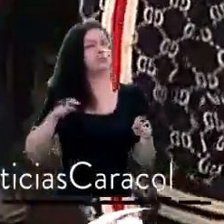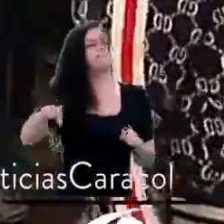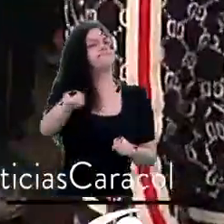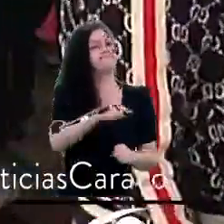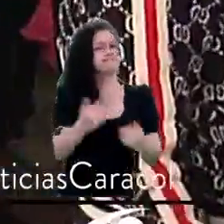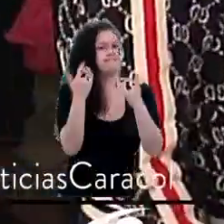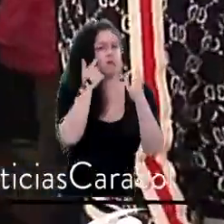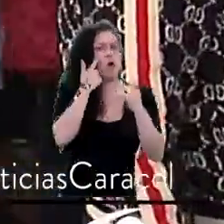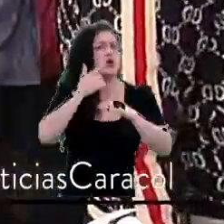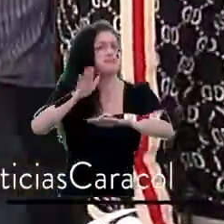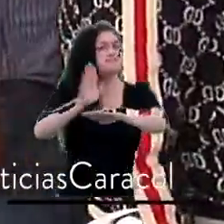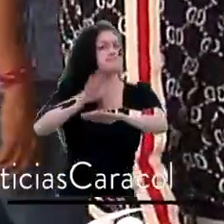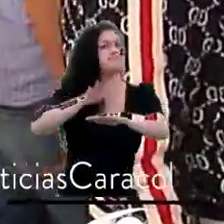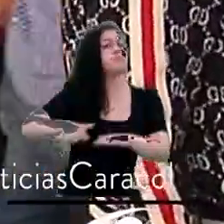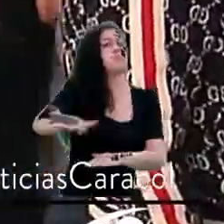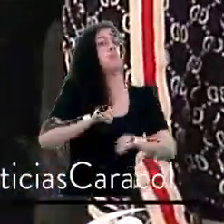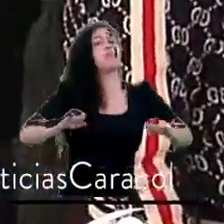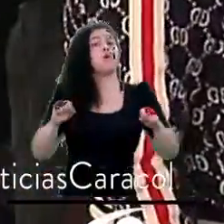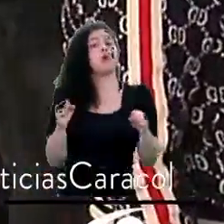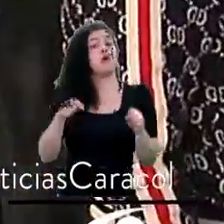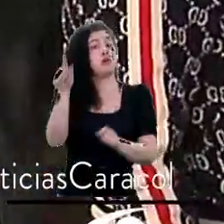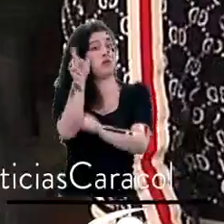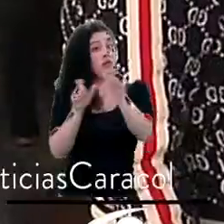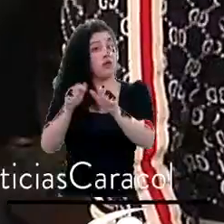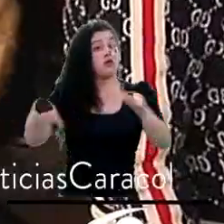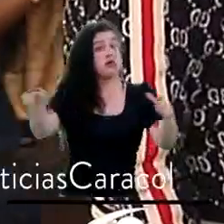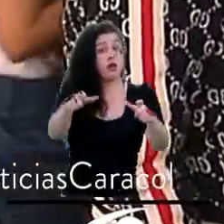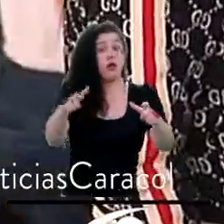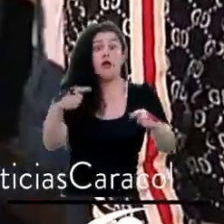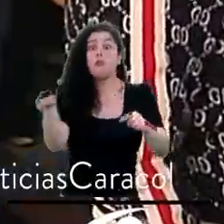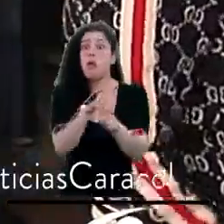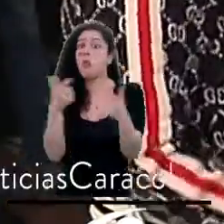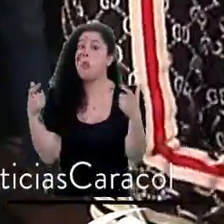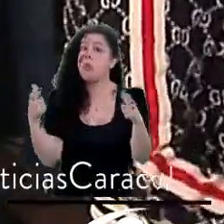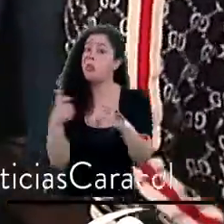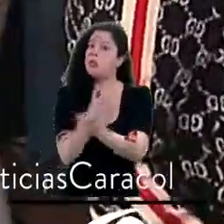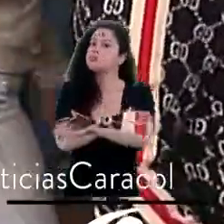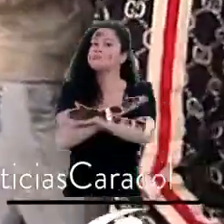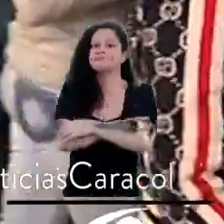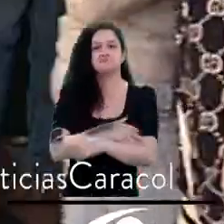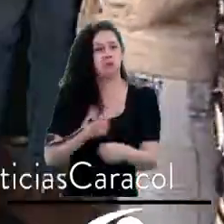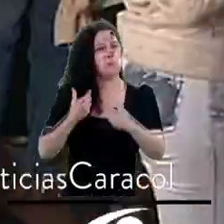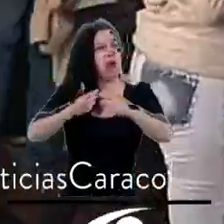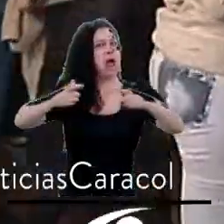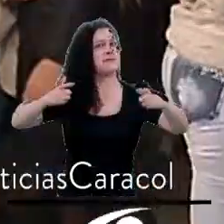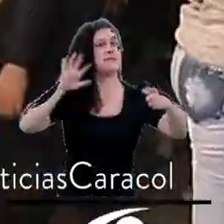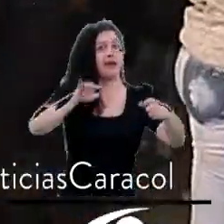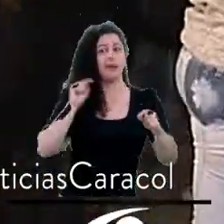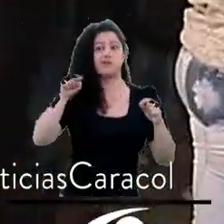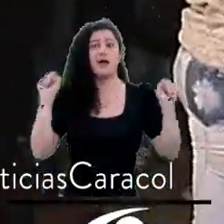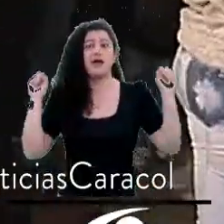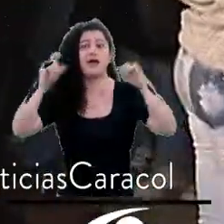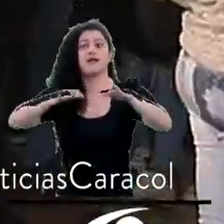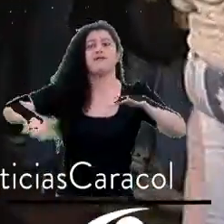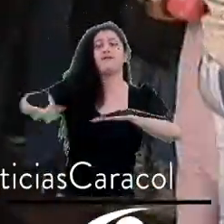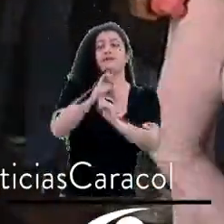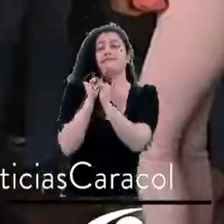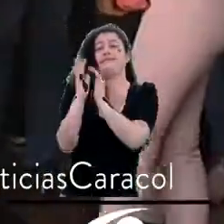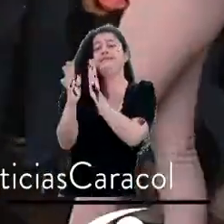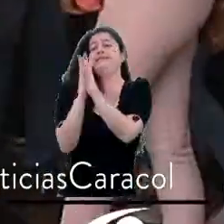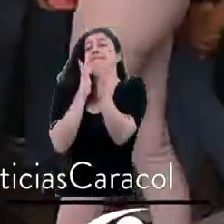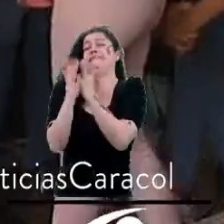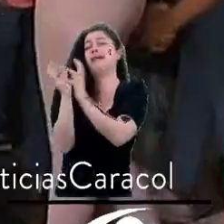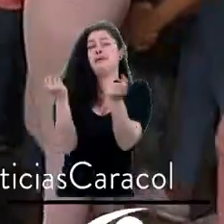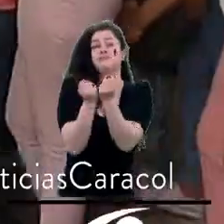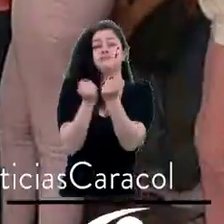controles estrictos para mitigar el riesgo de contagio en estas zonas comerciales, especialmente en San Victorino. Esto es lo que ha dicho el